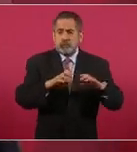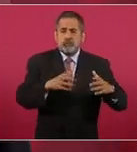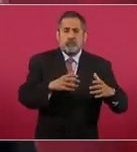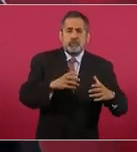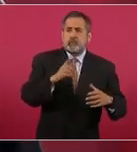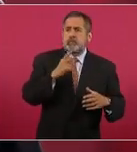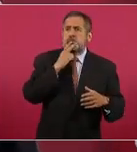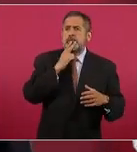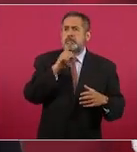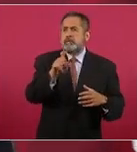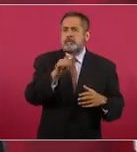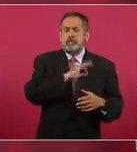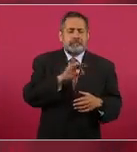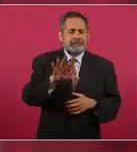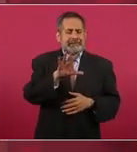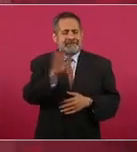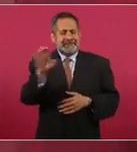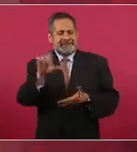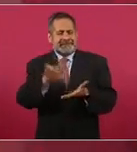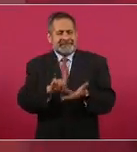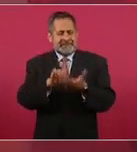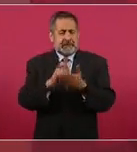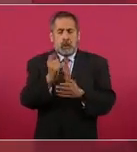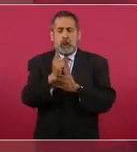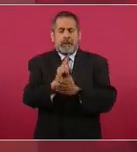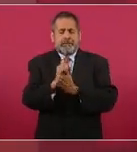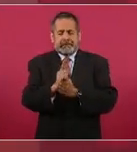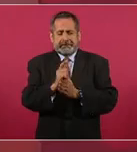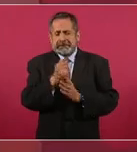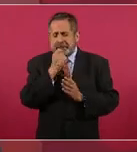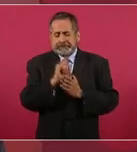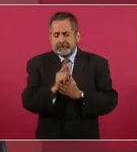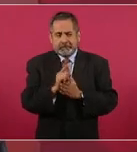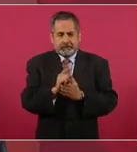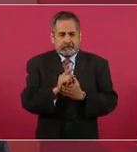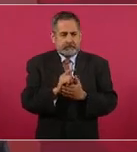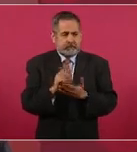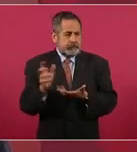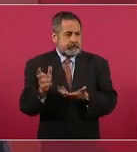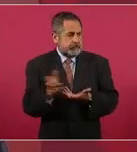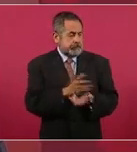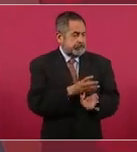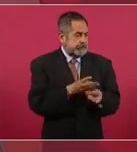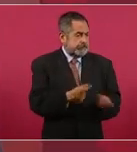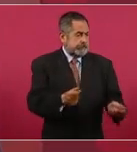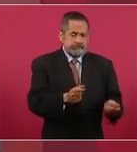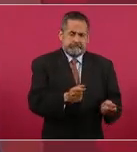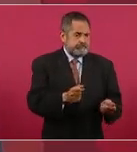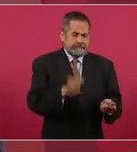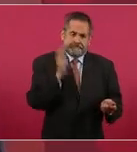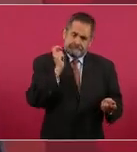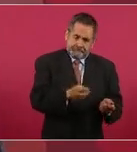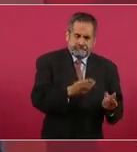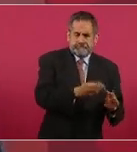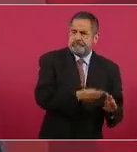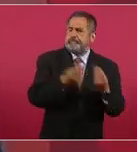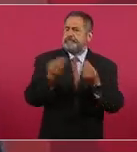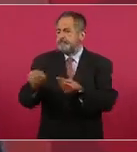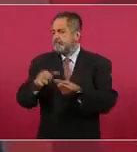de 500 litros por segundo que podían ayudar para la